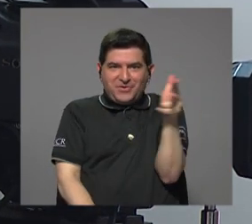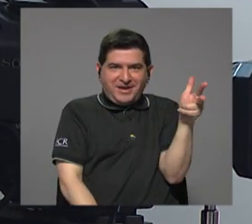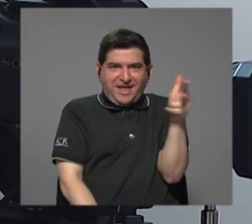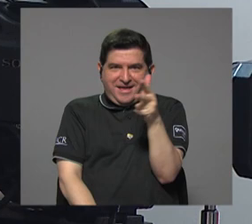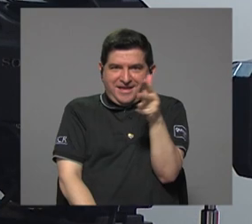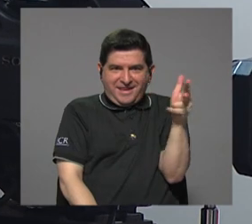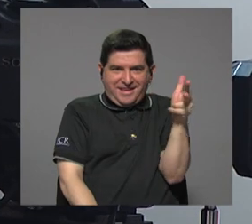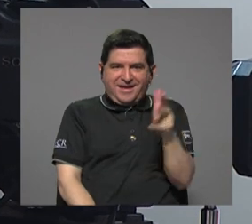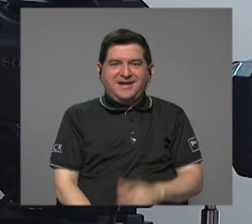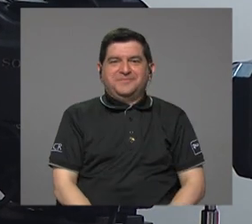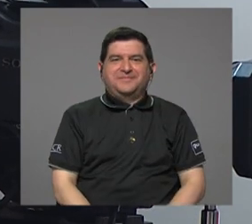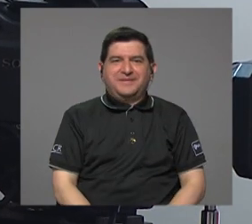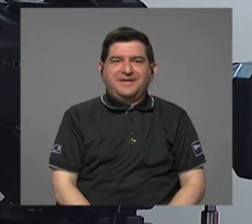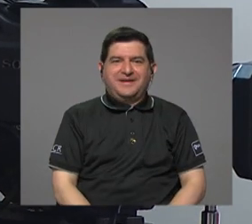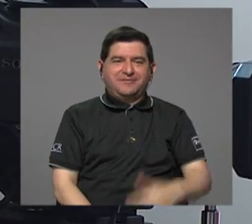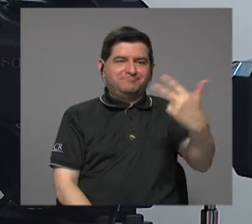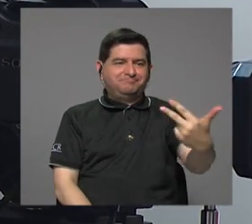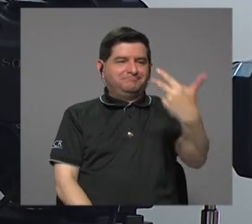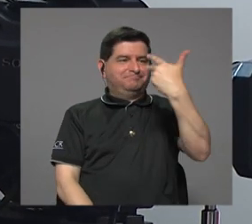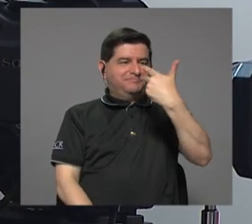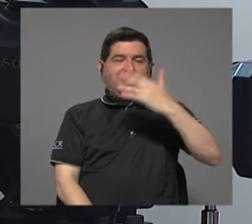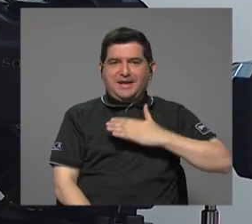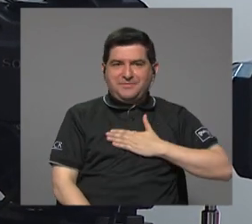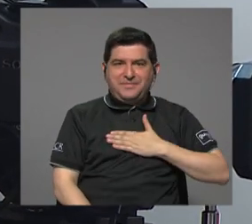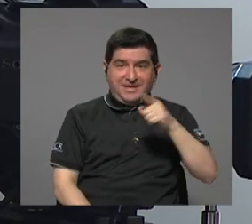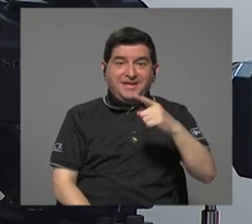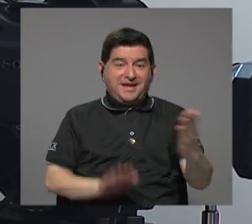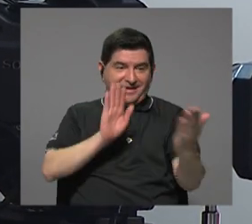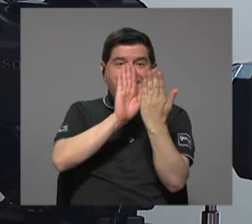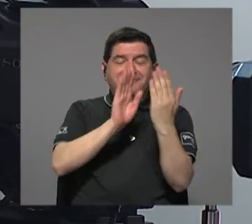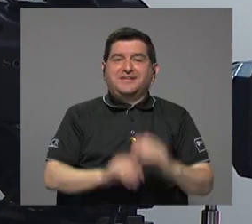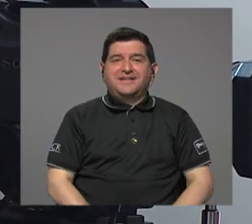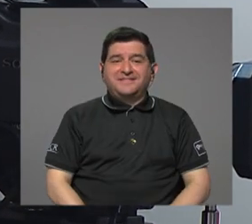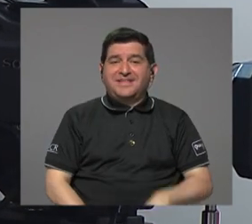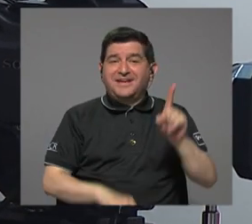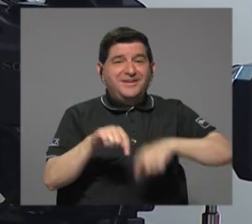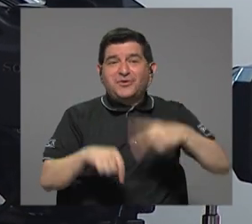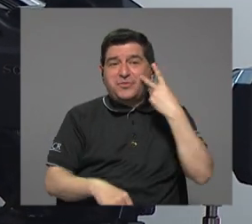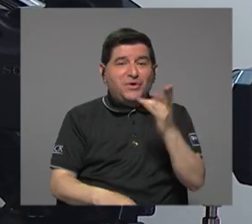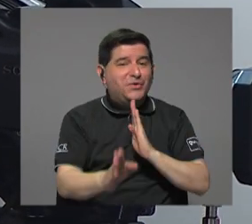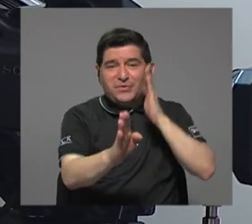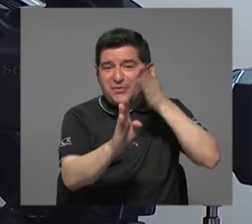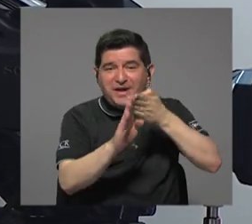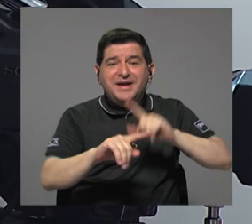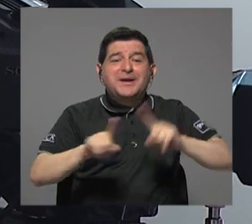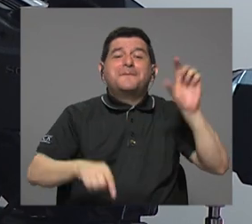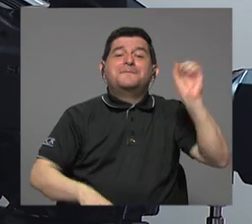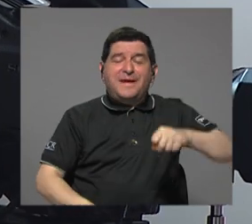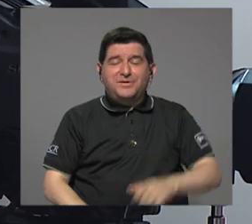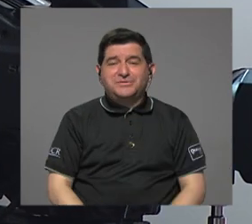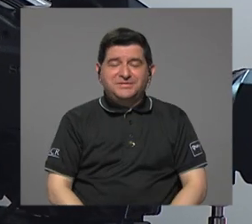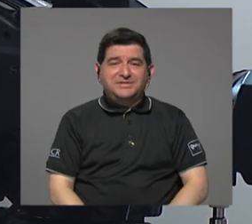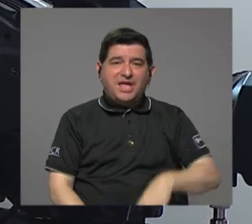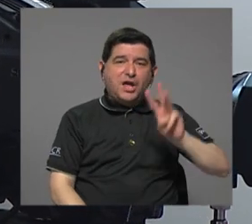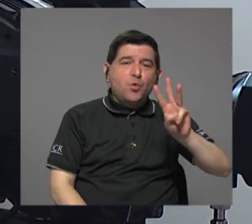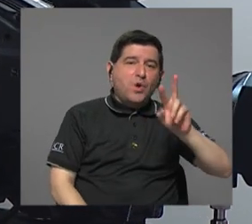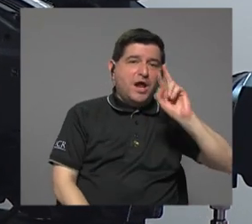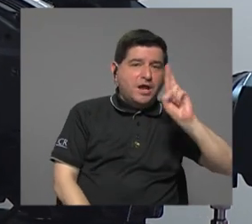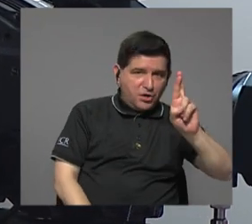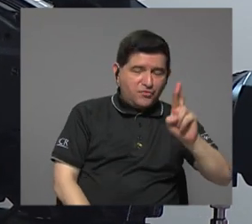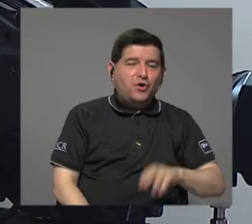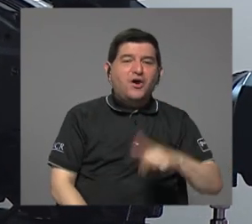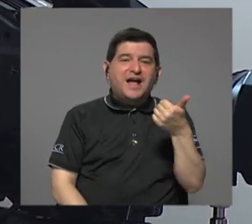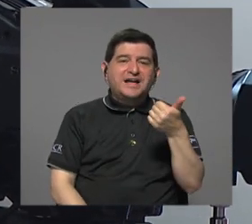dirigiendo su cámara hacia mí lo tengo aquí al frente aunque no lo puedo ver directamente pero si win rojas tiene